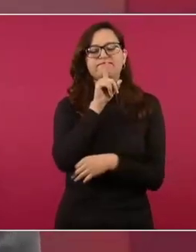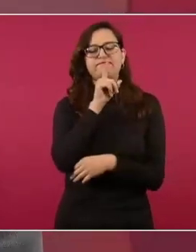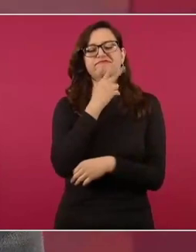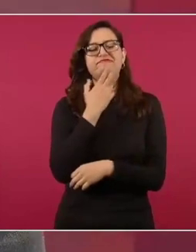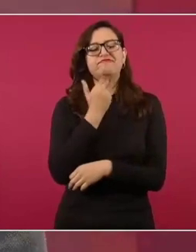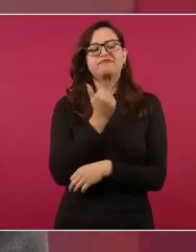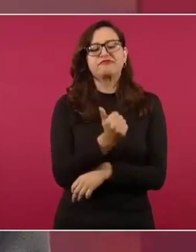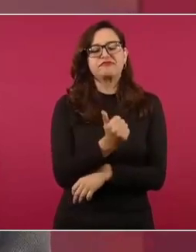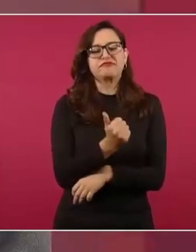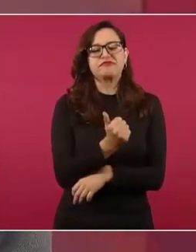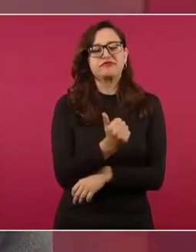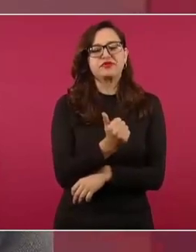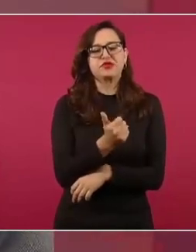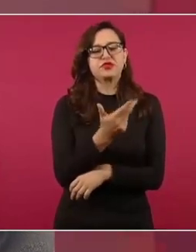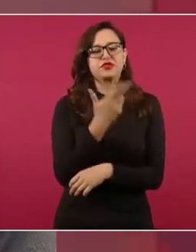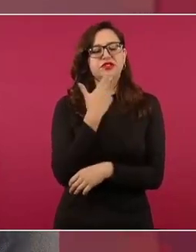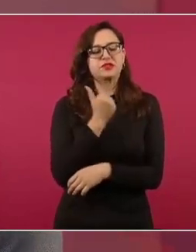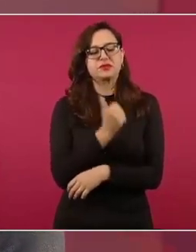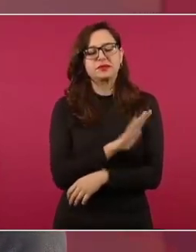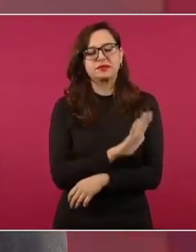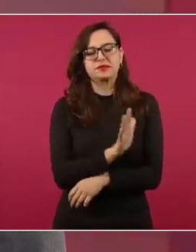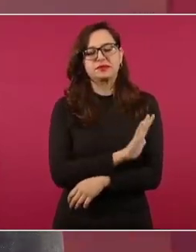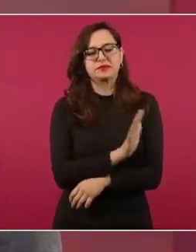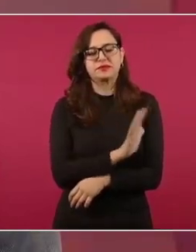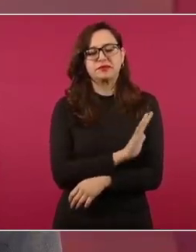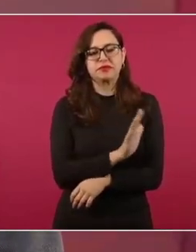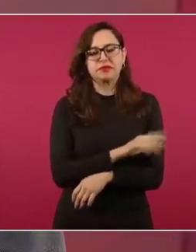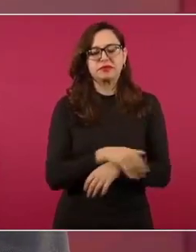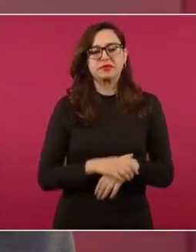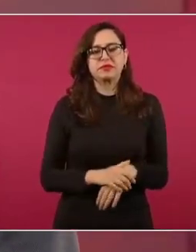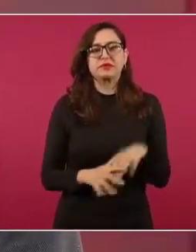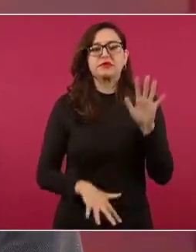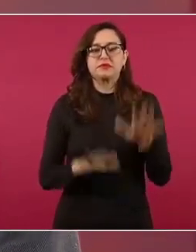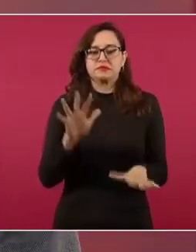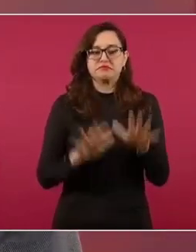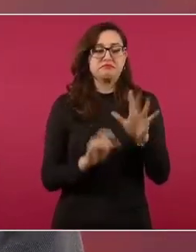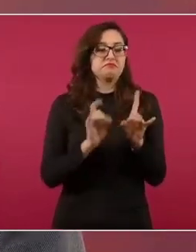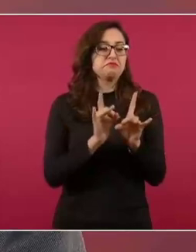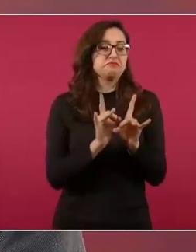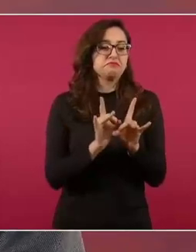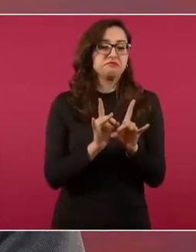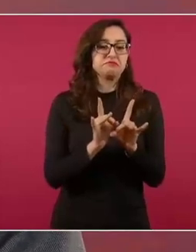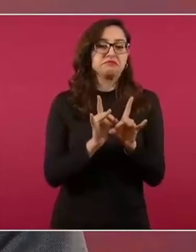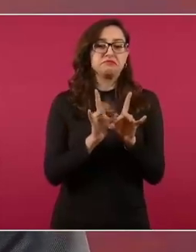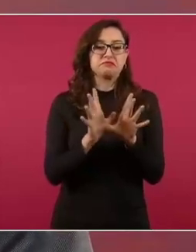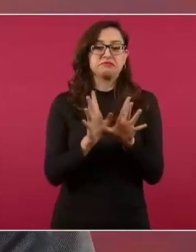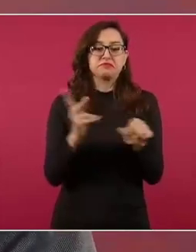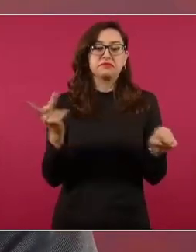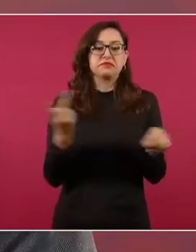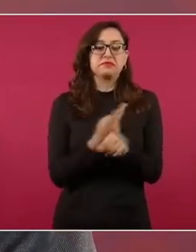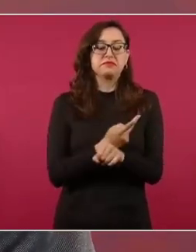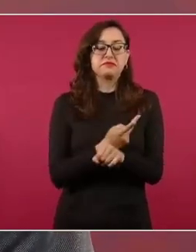es relativa, es como suele pasar, no en todos los casos, pero sí, de que uno tiene en